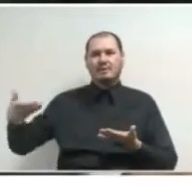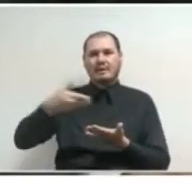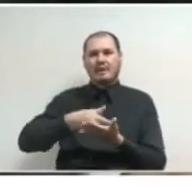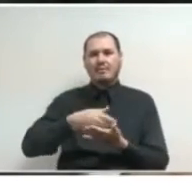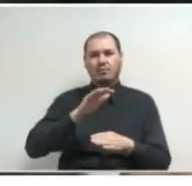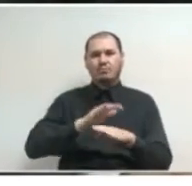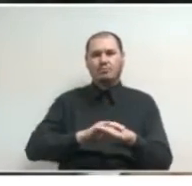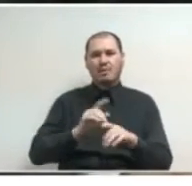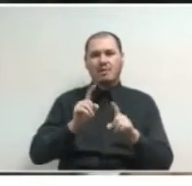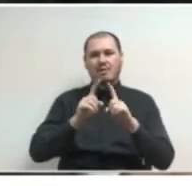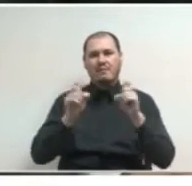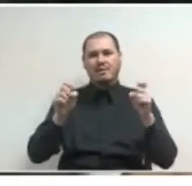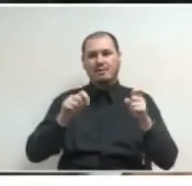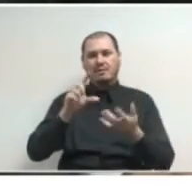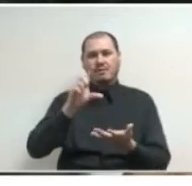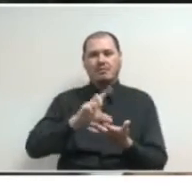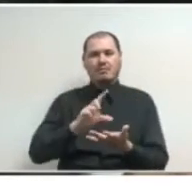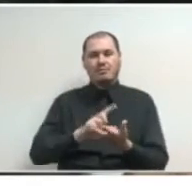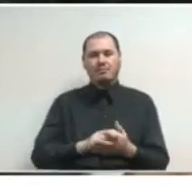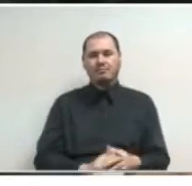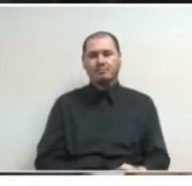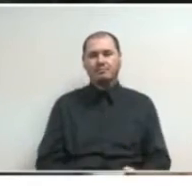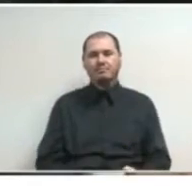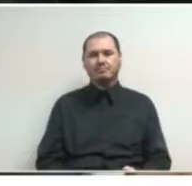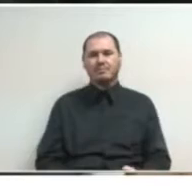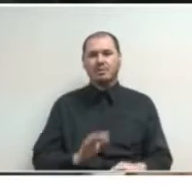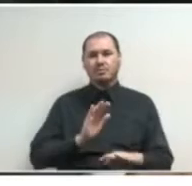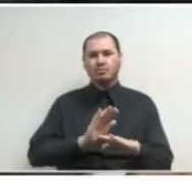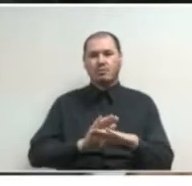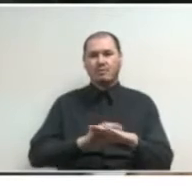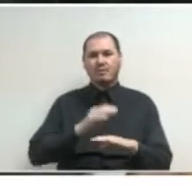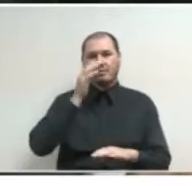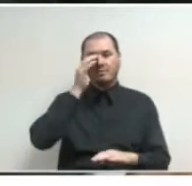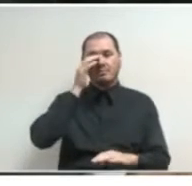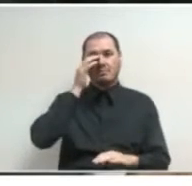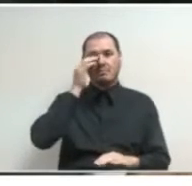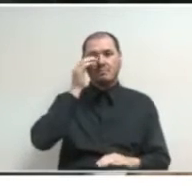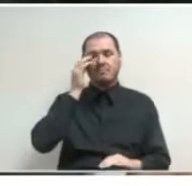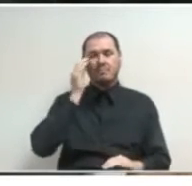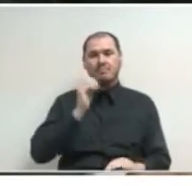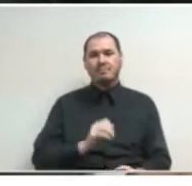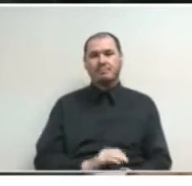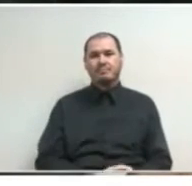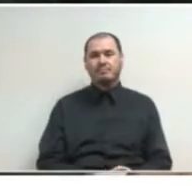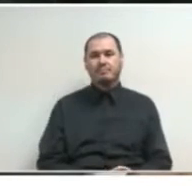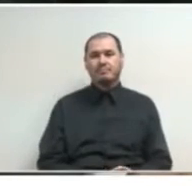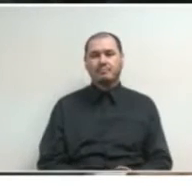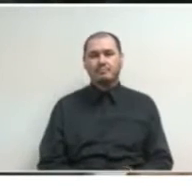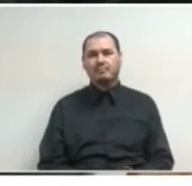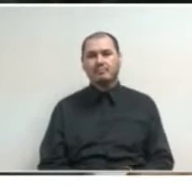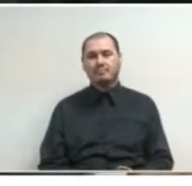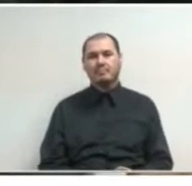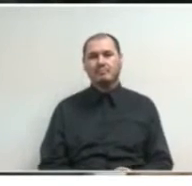va a ir un río, está sector, vio. Ya hay su jefe.